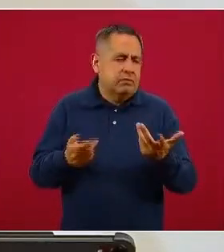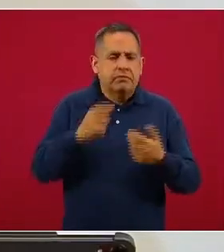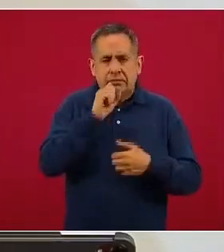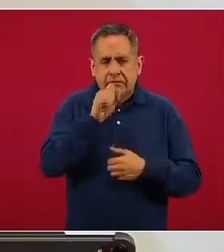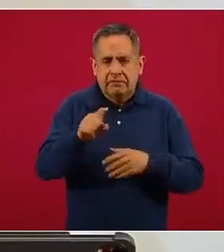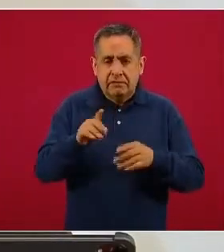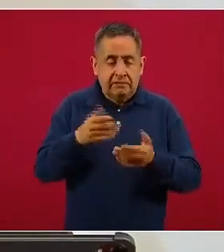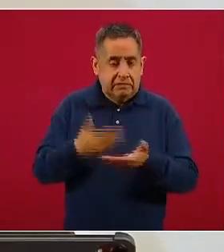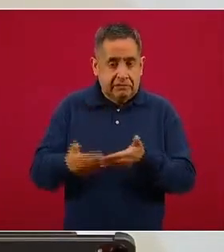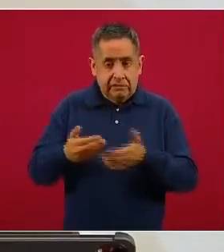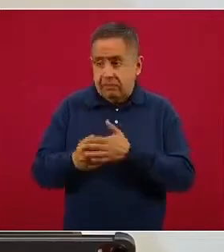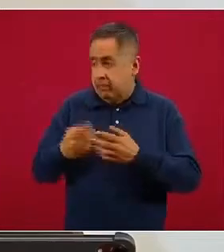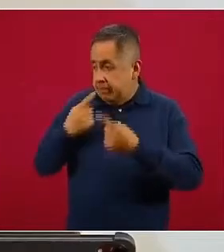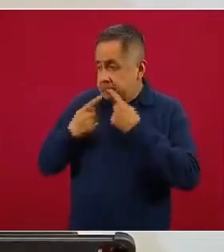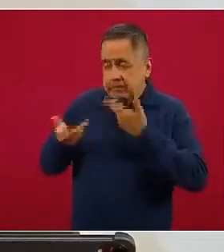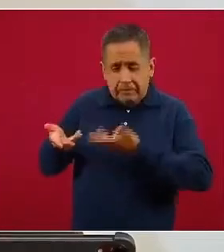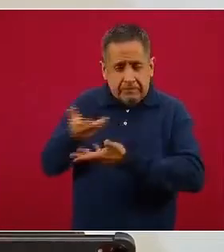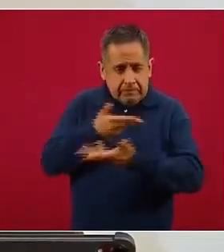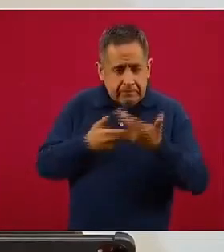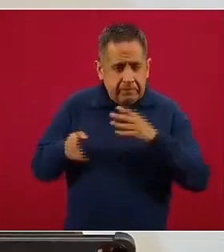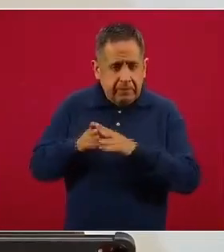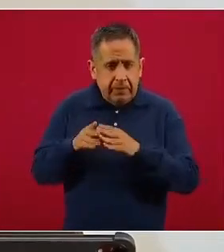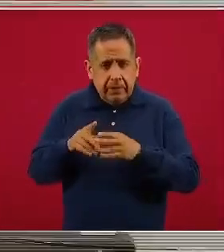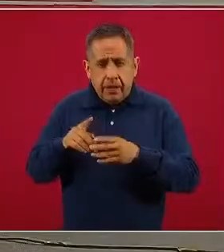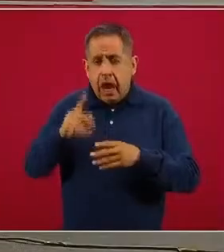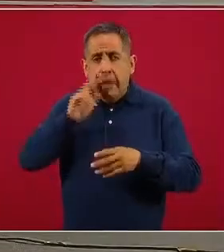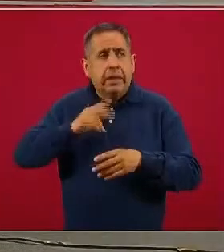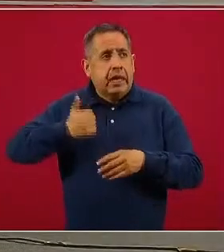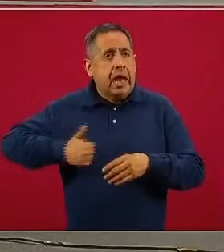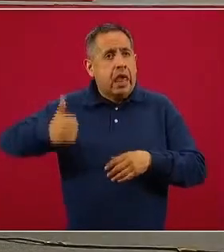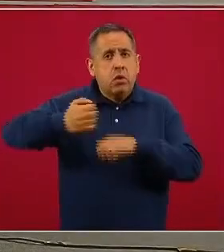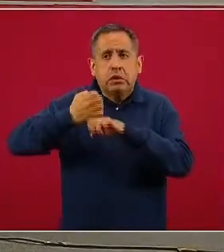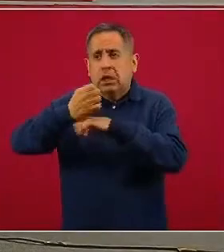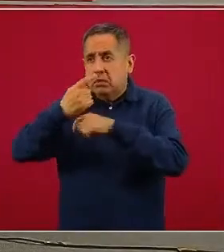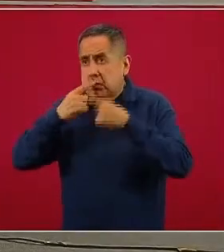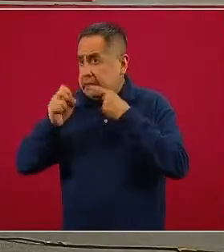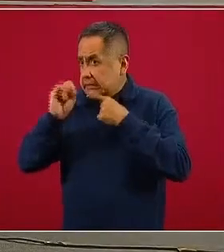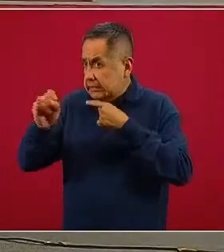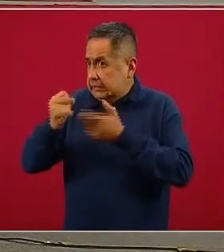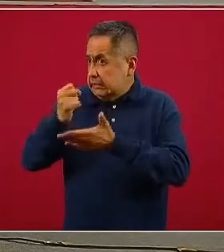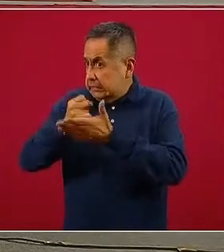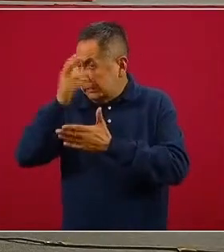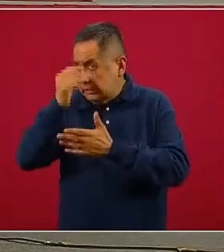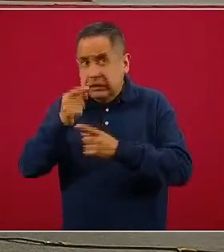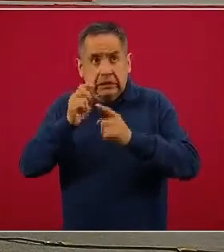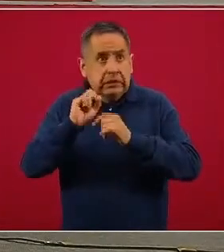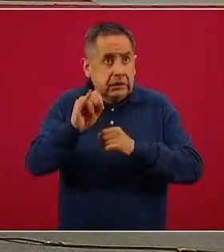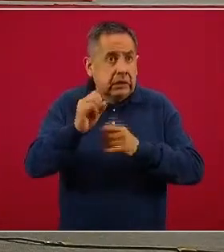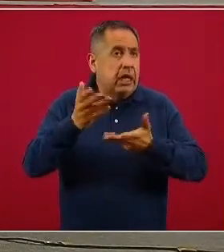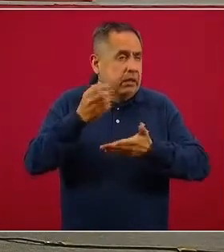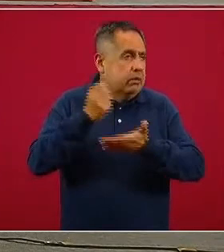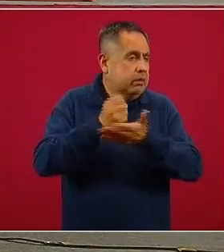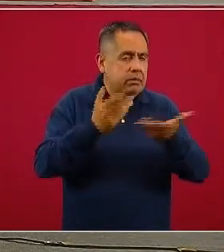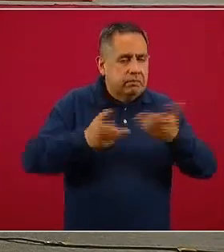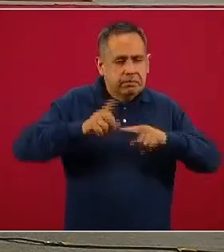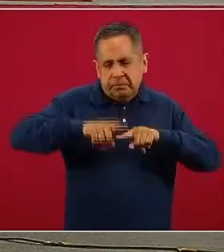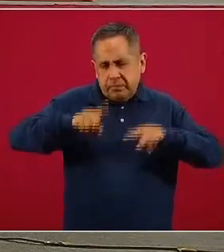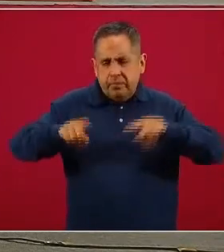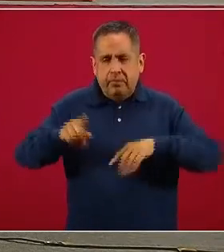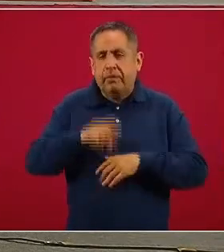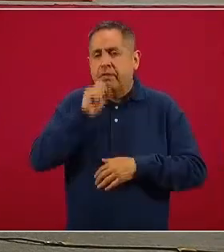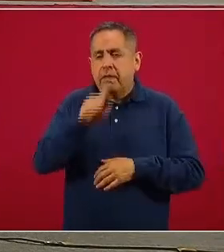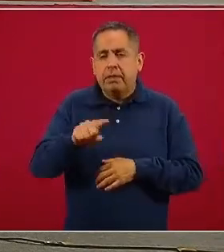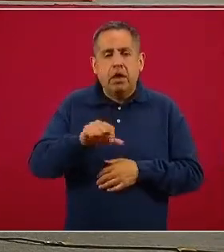también en este ejercicio que estamos haciendo de validación con cada una de las entidades, también estamos buscando la posibilidad de